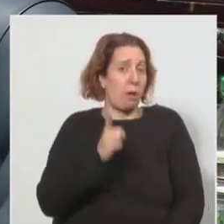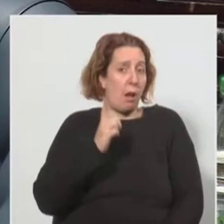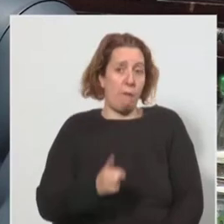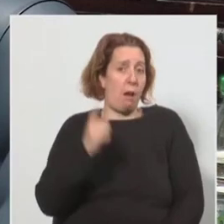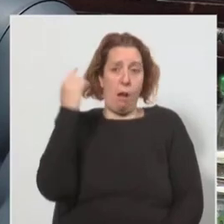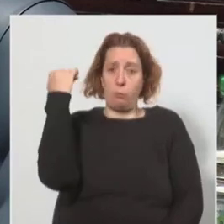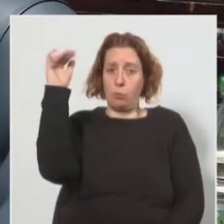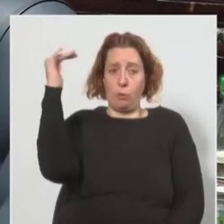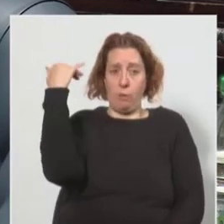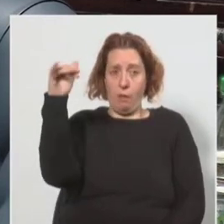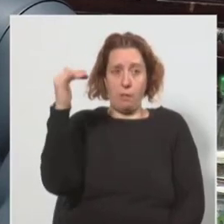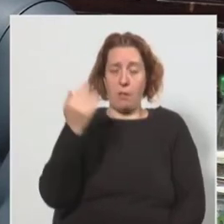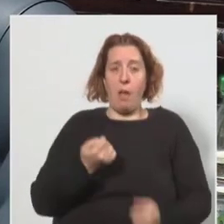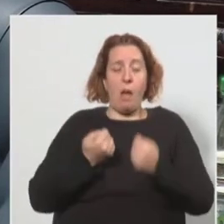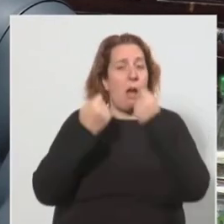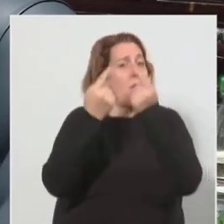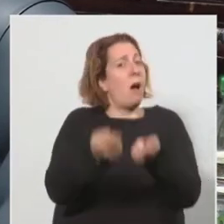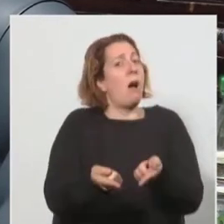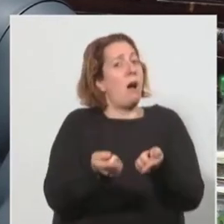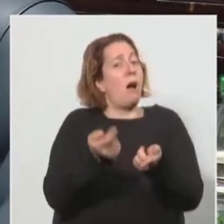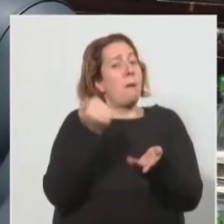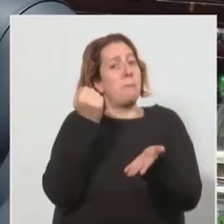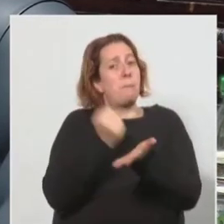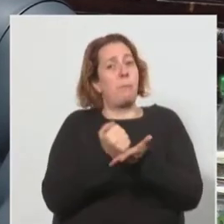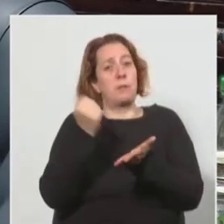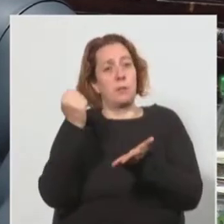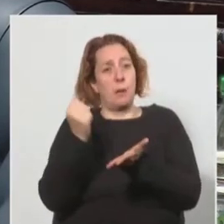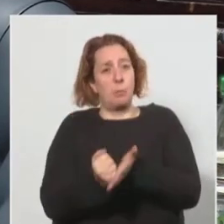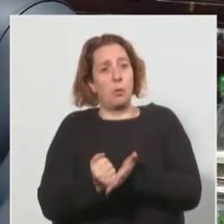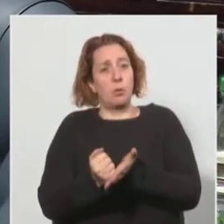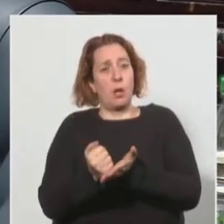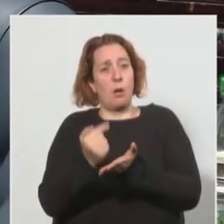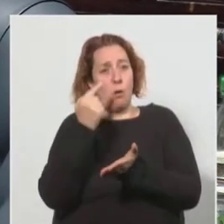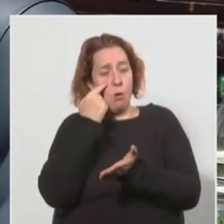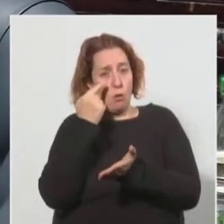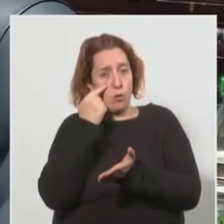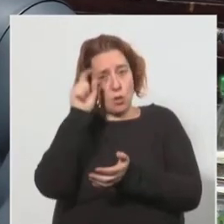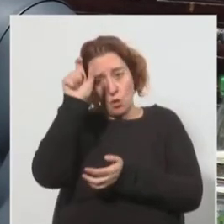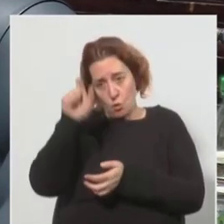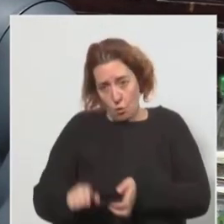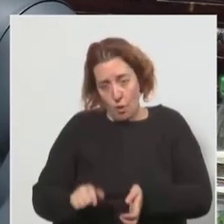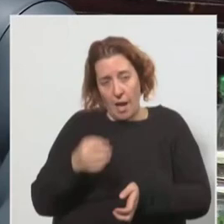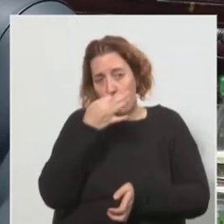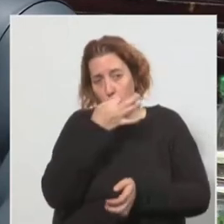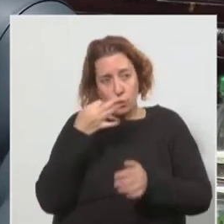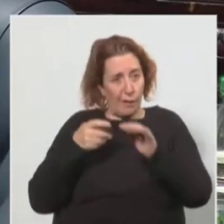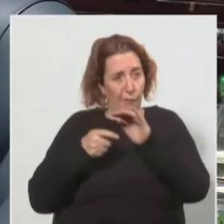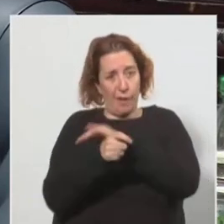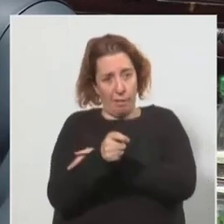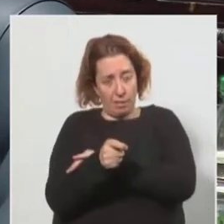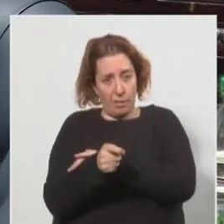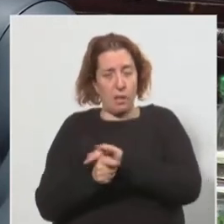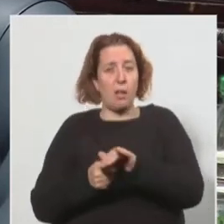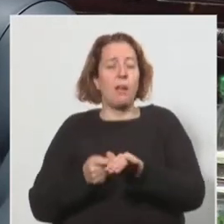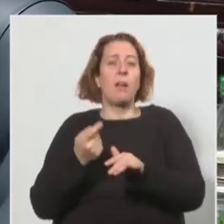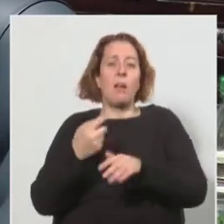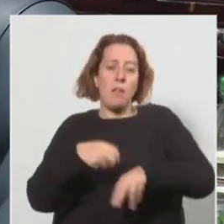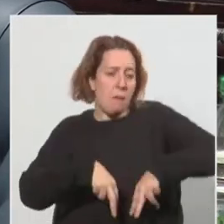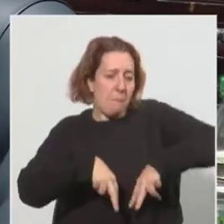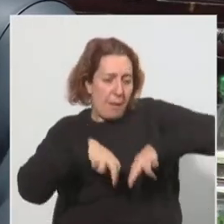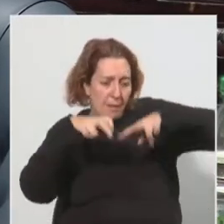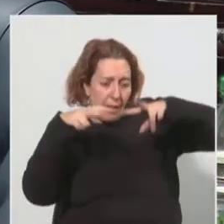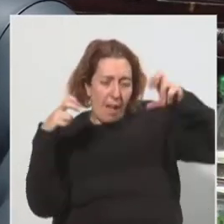a las autoridades a emitir un pasaporte a un conocido narcotraficante, investigado a